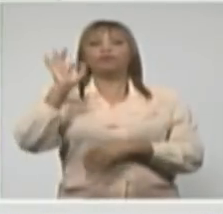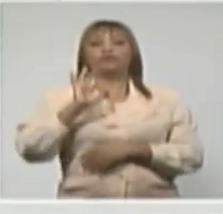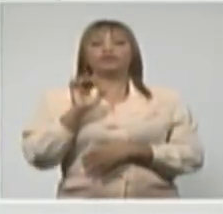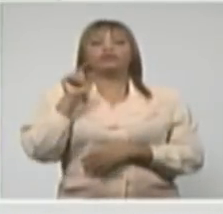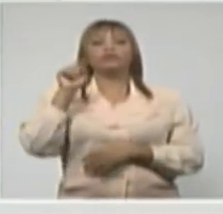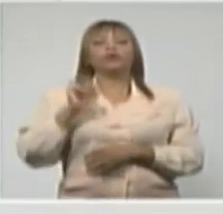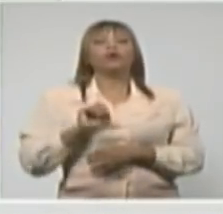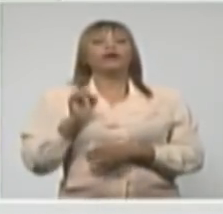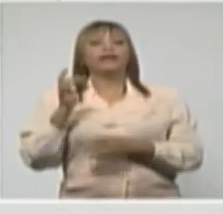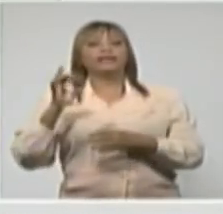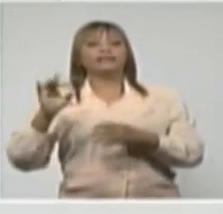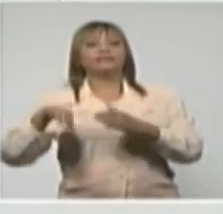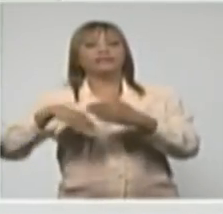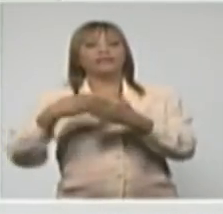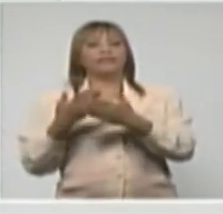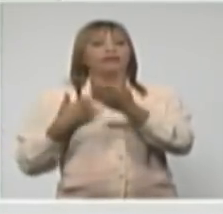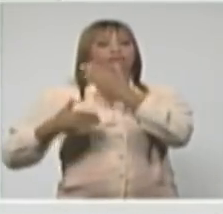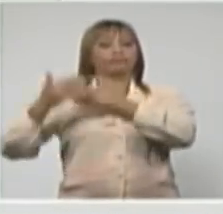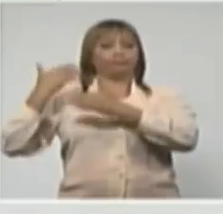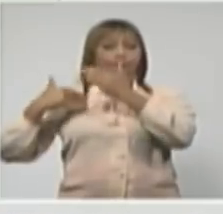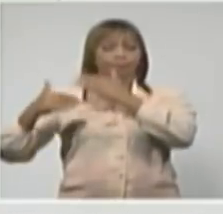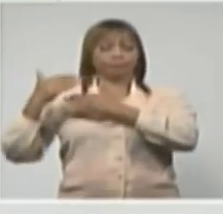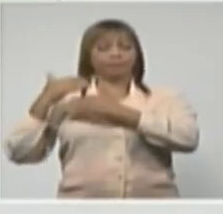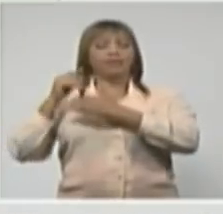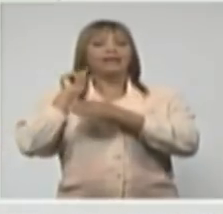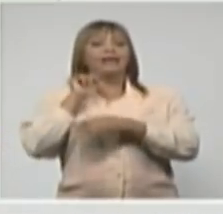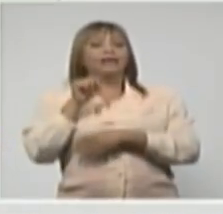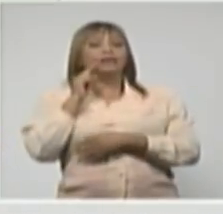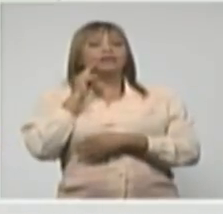días, este es un indicador que se sigue muy cerca,